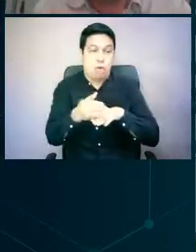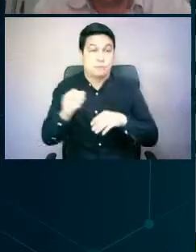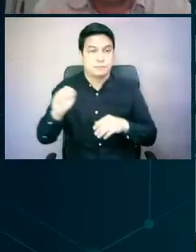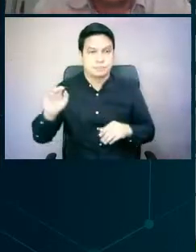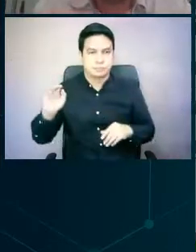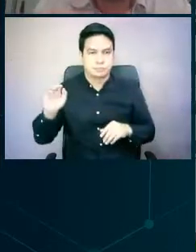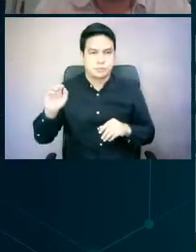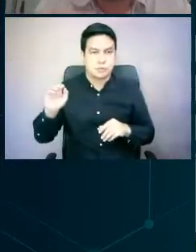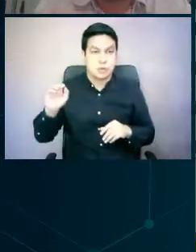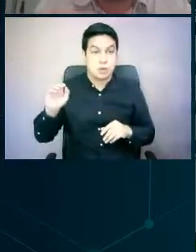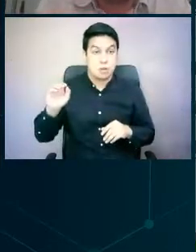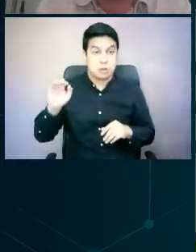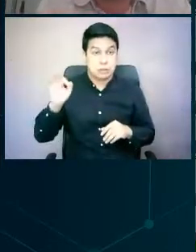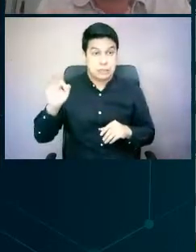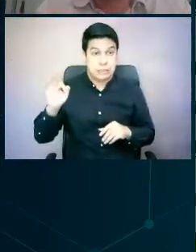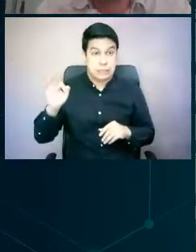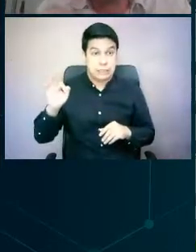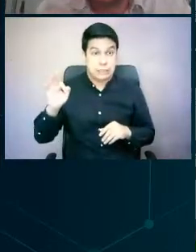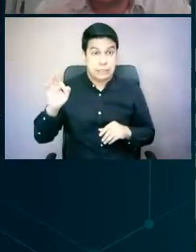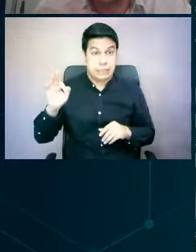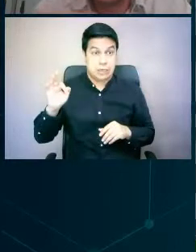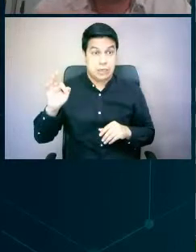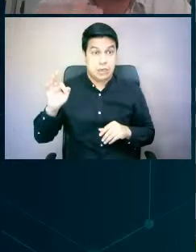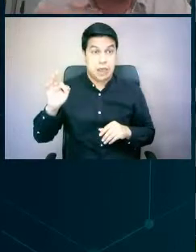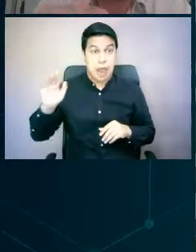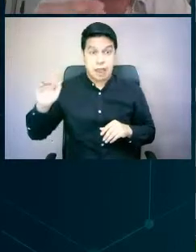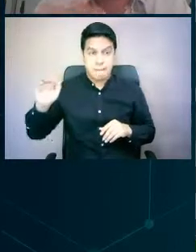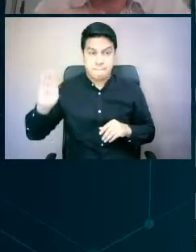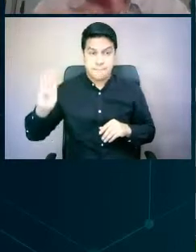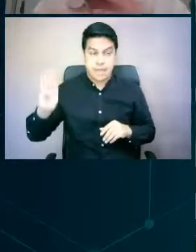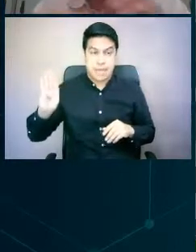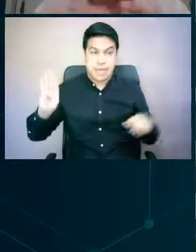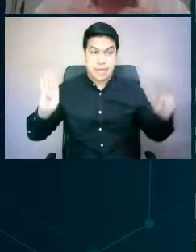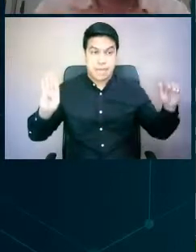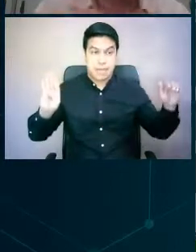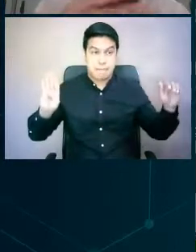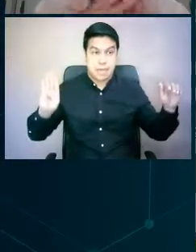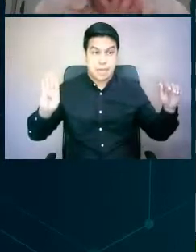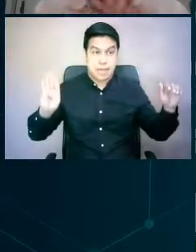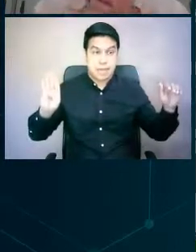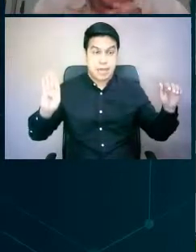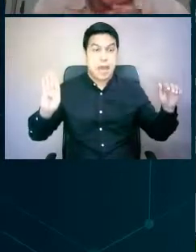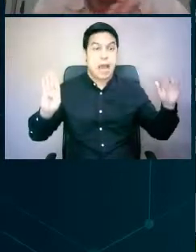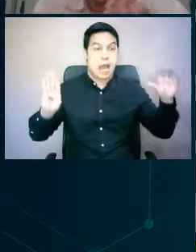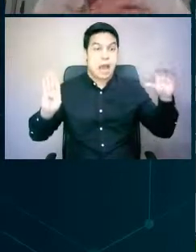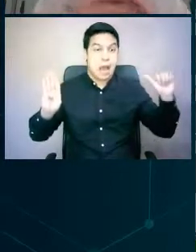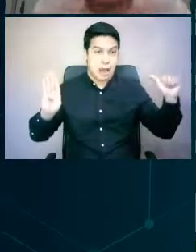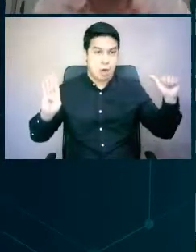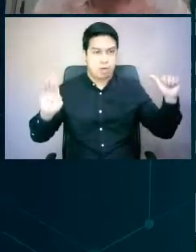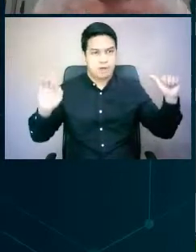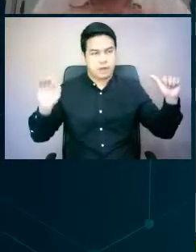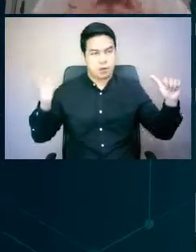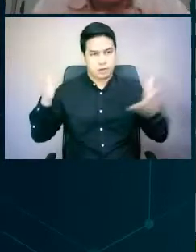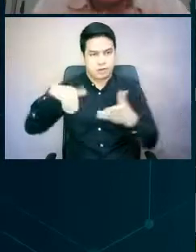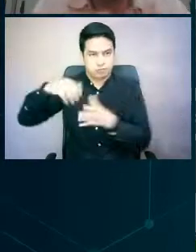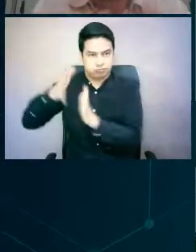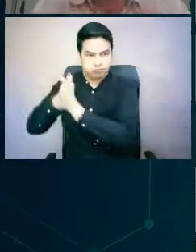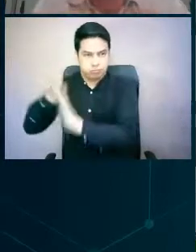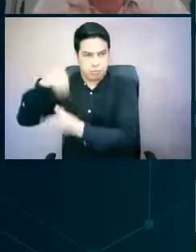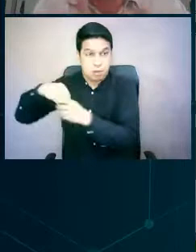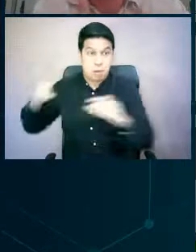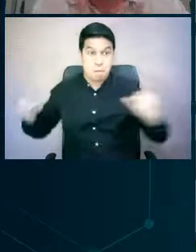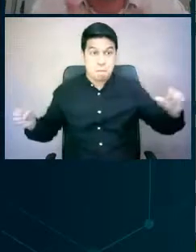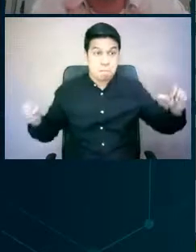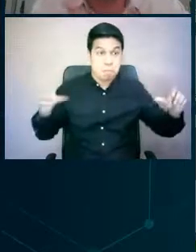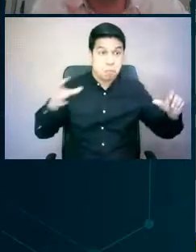información del extremo B al extremo A, que sería T3 menos T2. Entonces acá, digamos, hablando de protecciones diferenciales de línea,